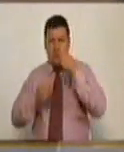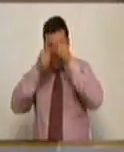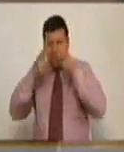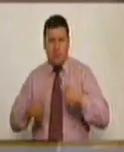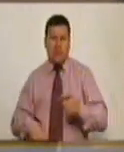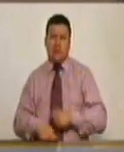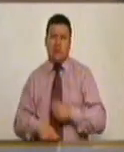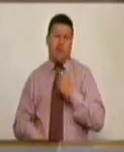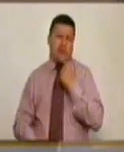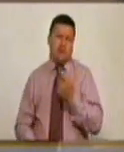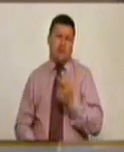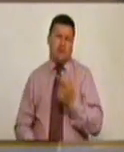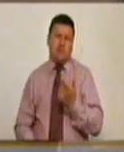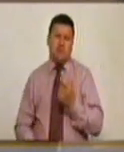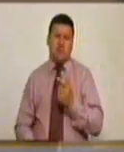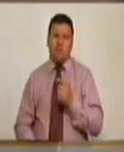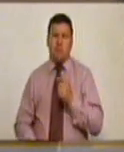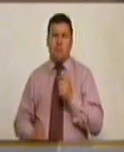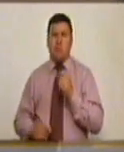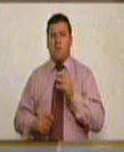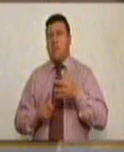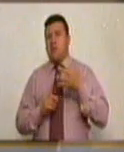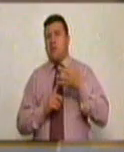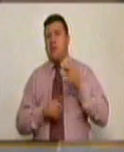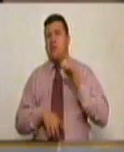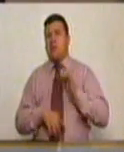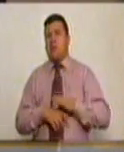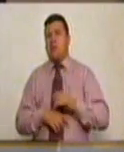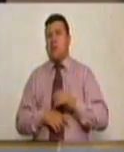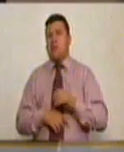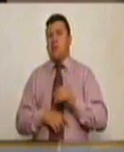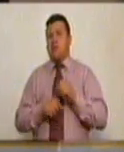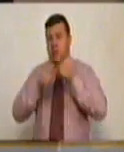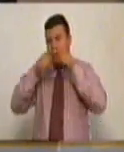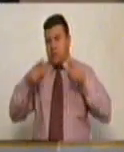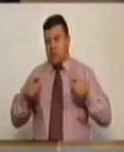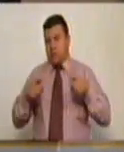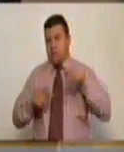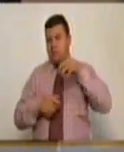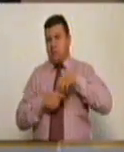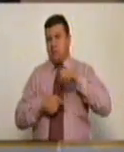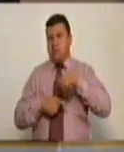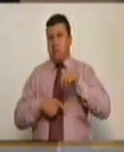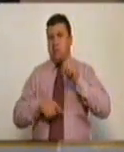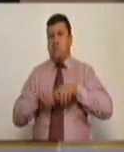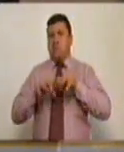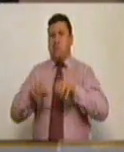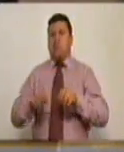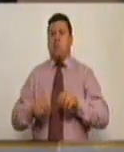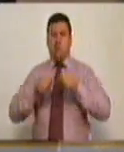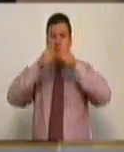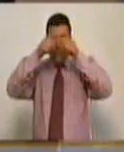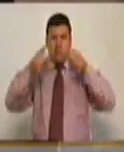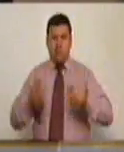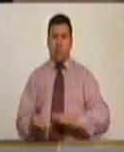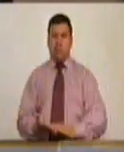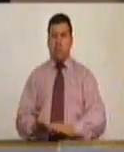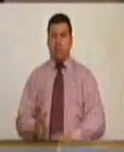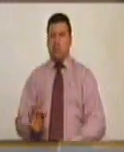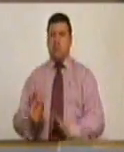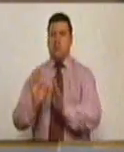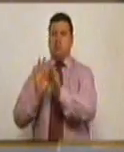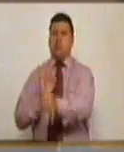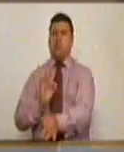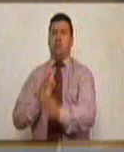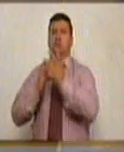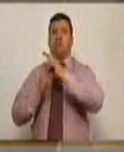tengo tiempo para detenerme en el detalle y tercero operador público porque no va a ser posible que el estado resuelva el problema